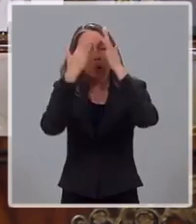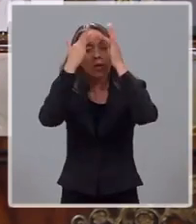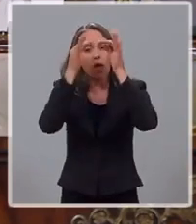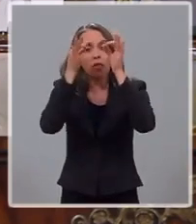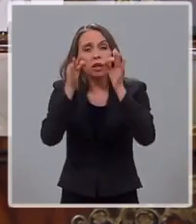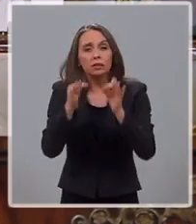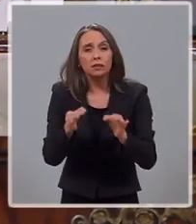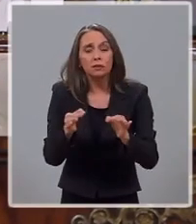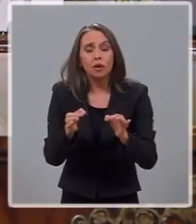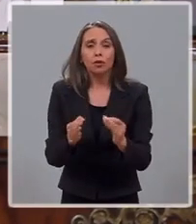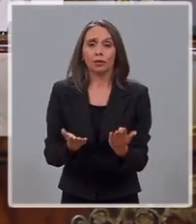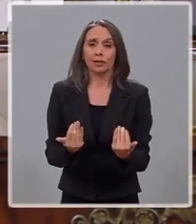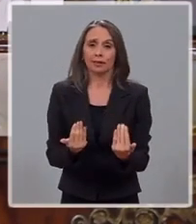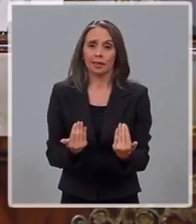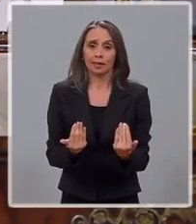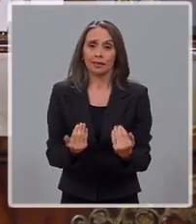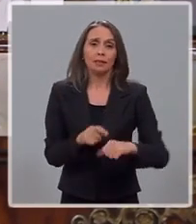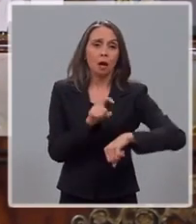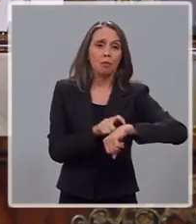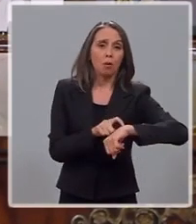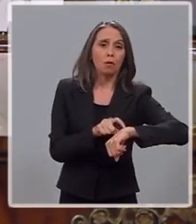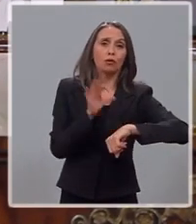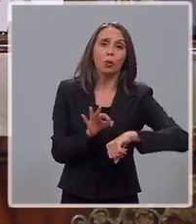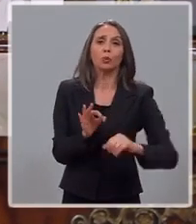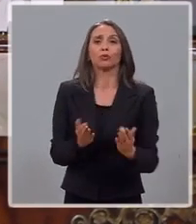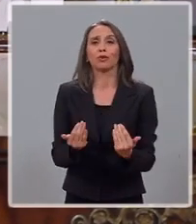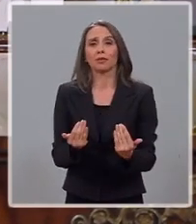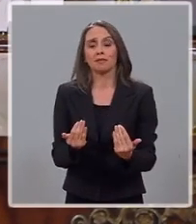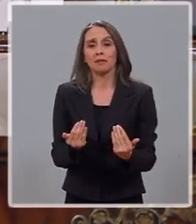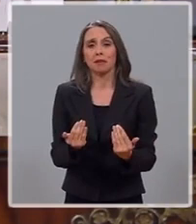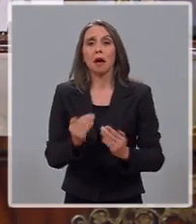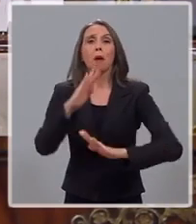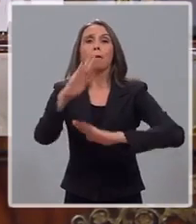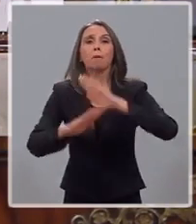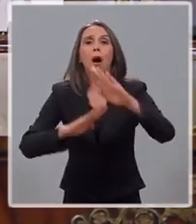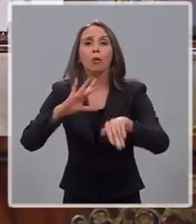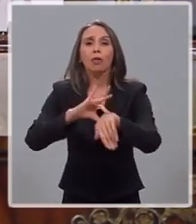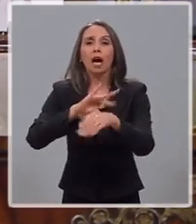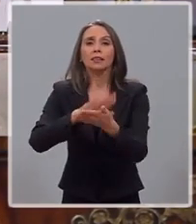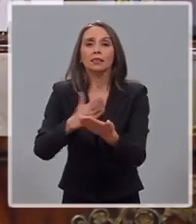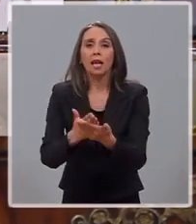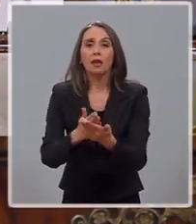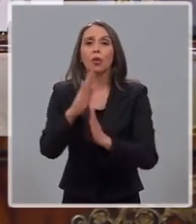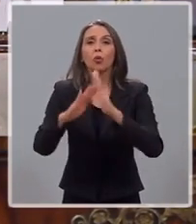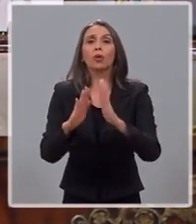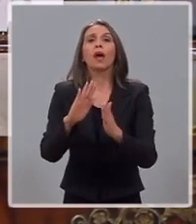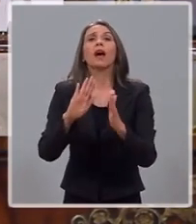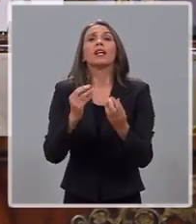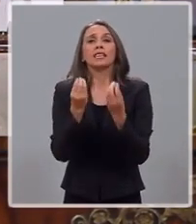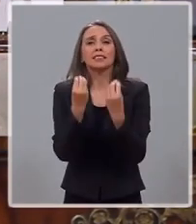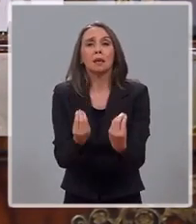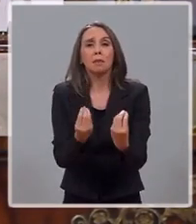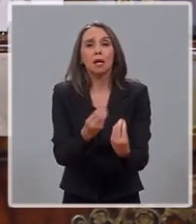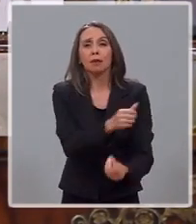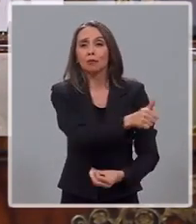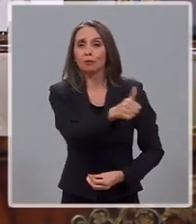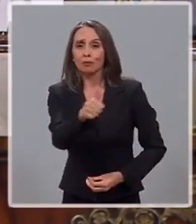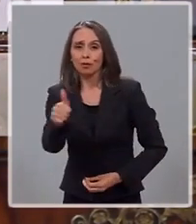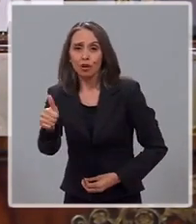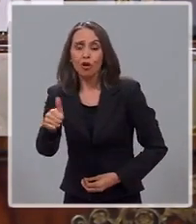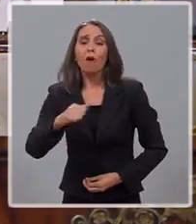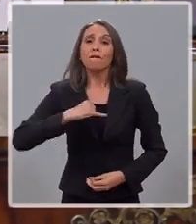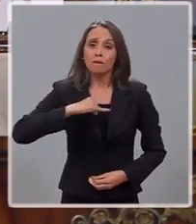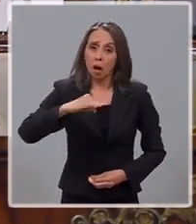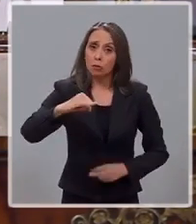requeridas en el momento necesario de modo de cuidar la salud y el bienestar de todos y lo vamos a seguir